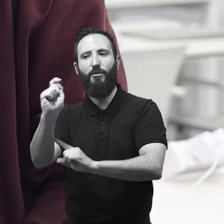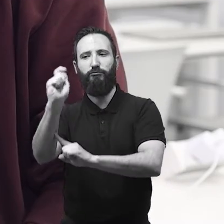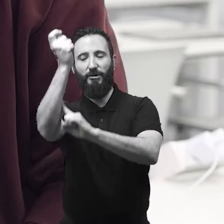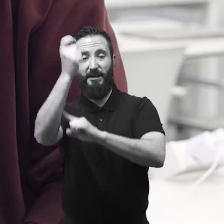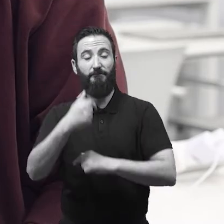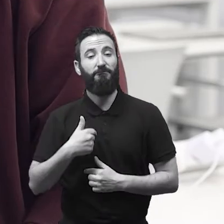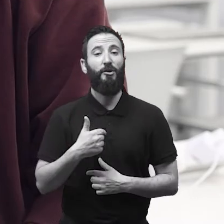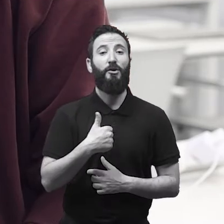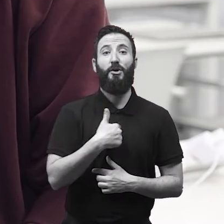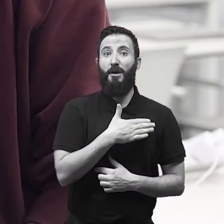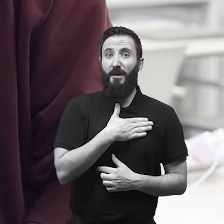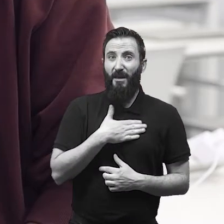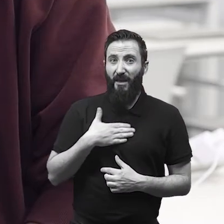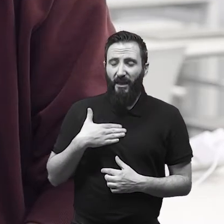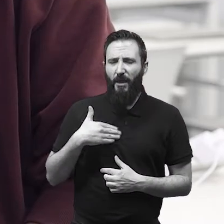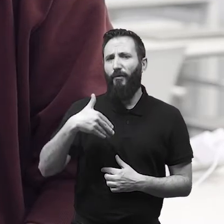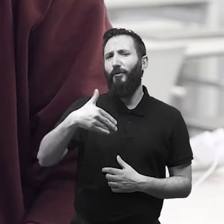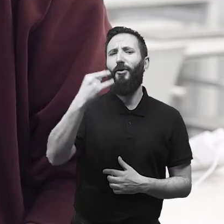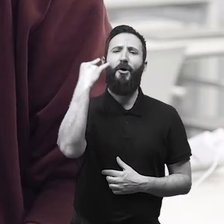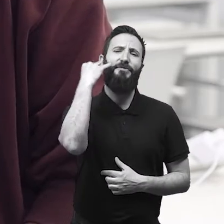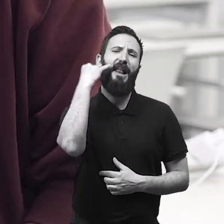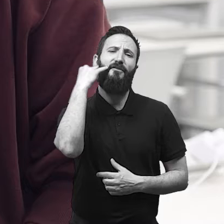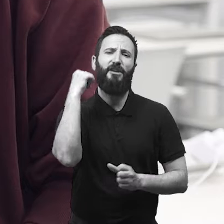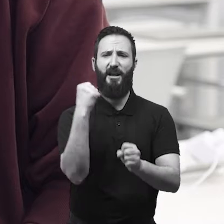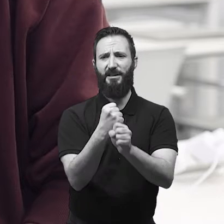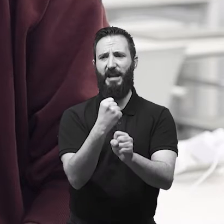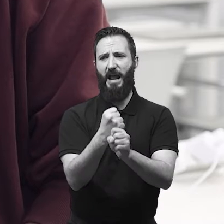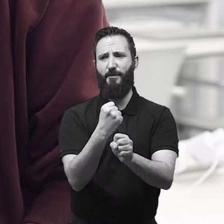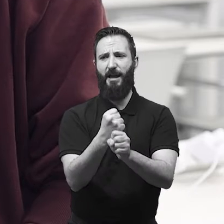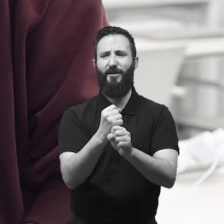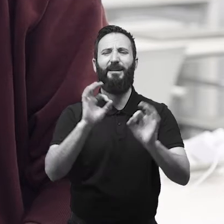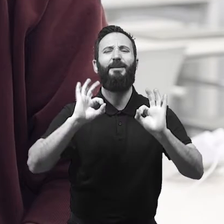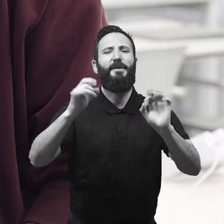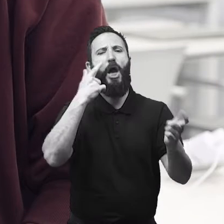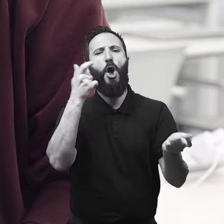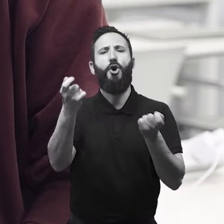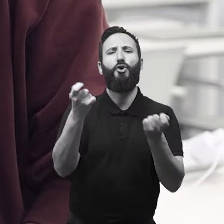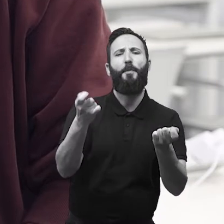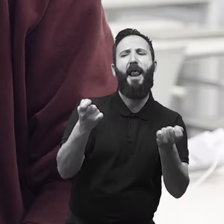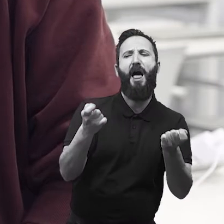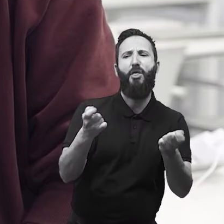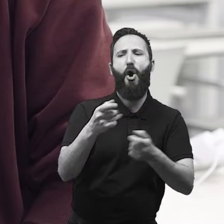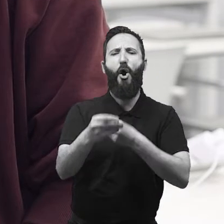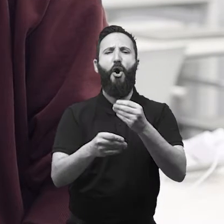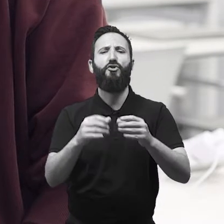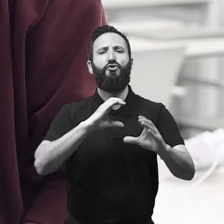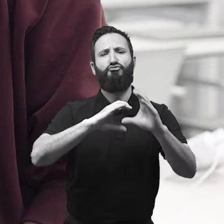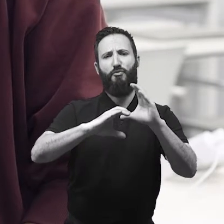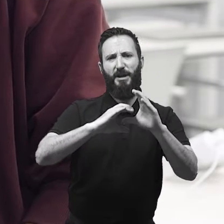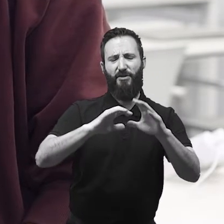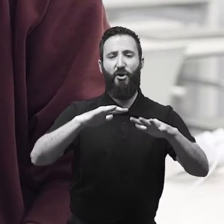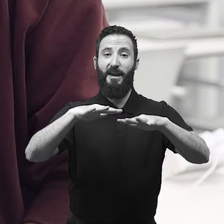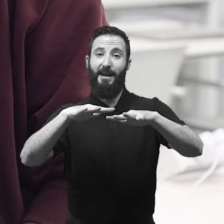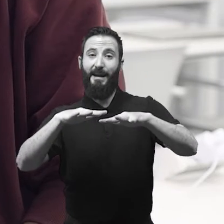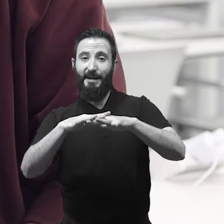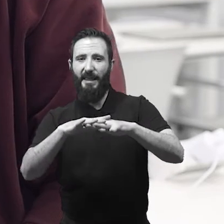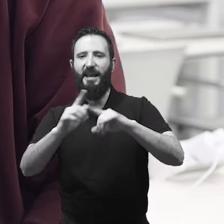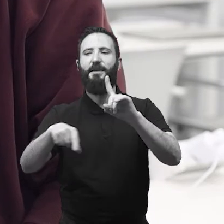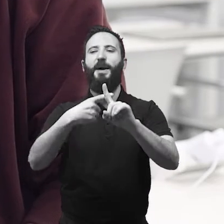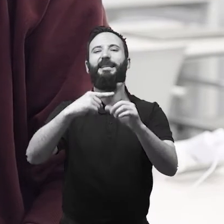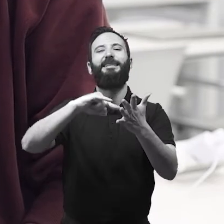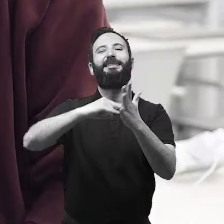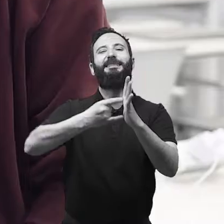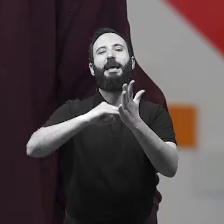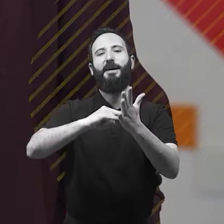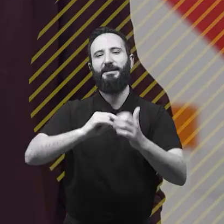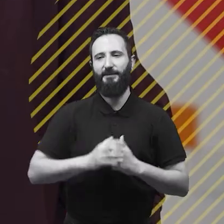trabajar en Telefónica como operador de comunicaciones, de redes y de